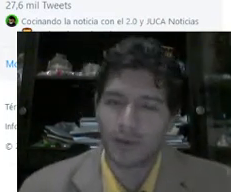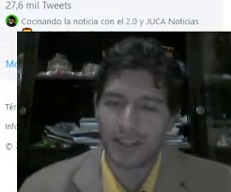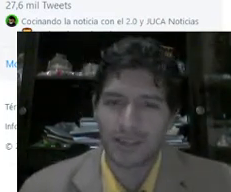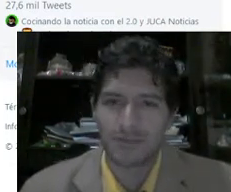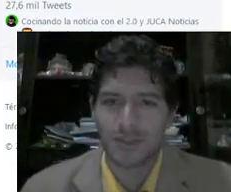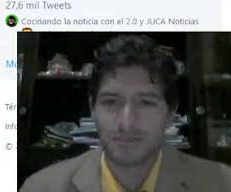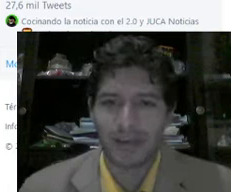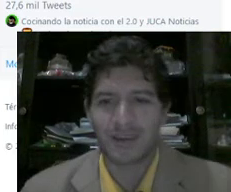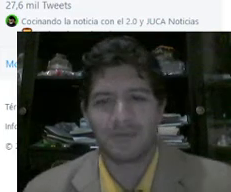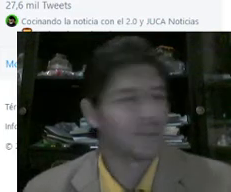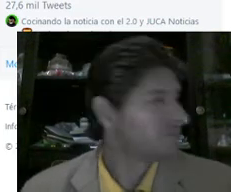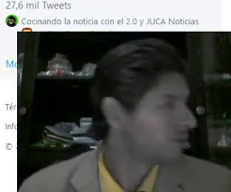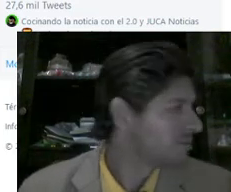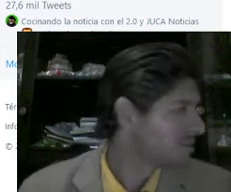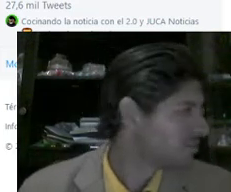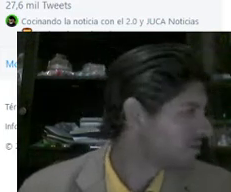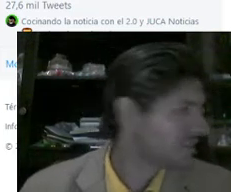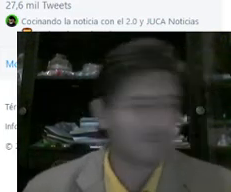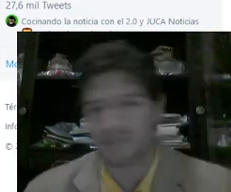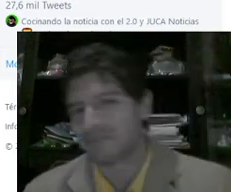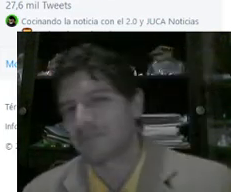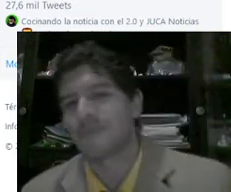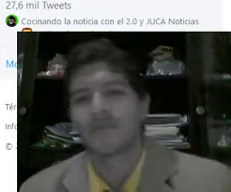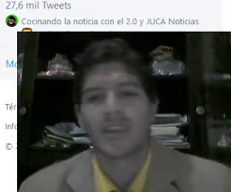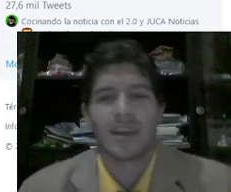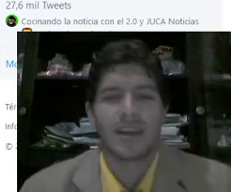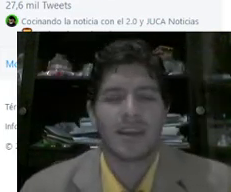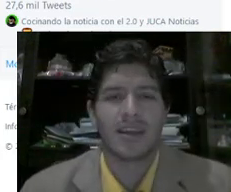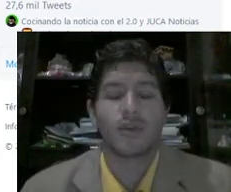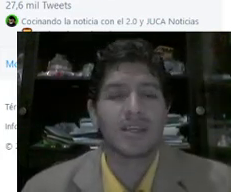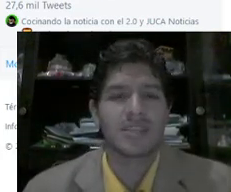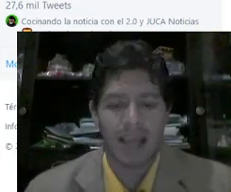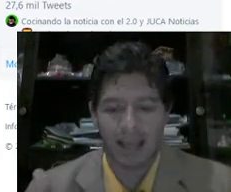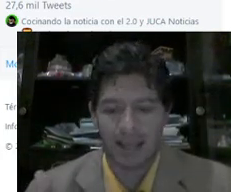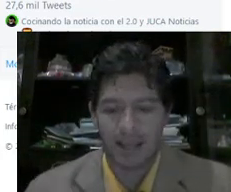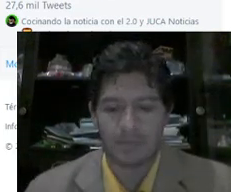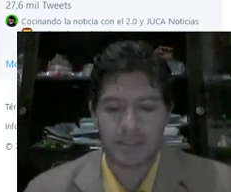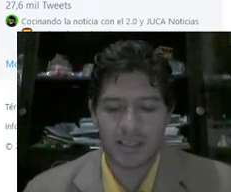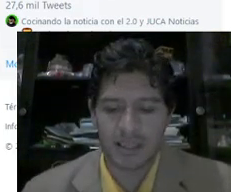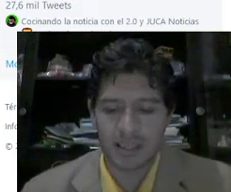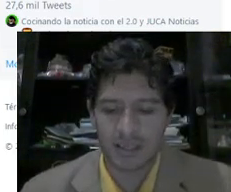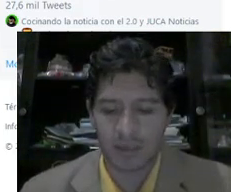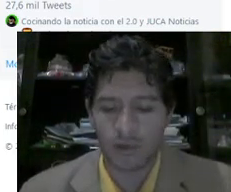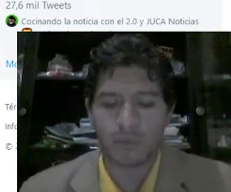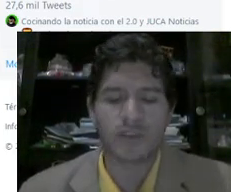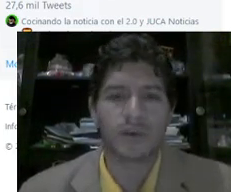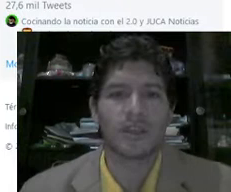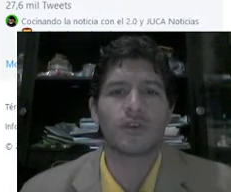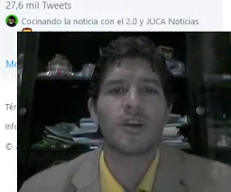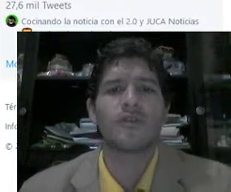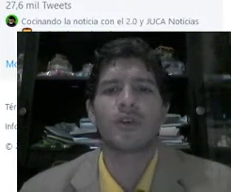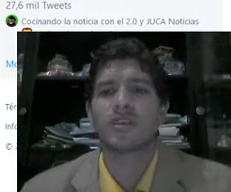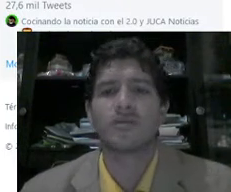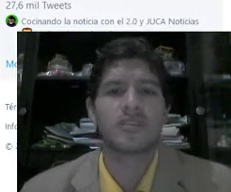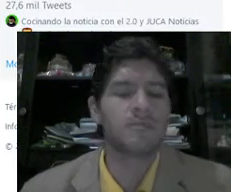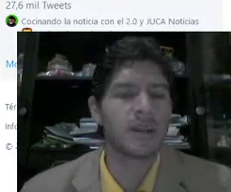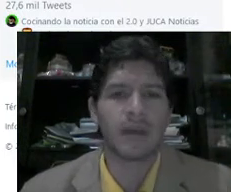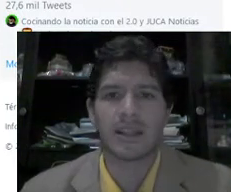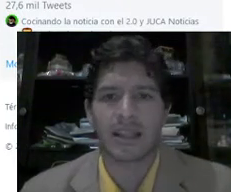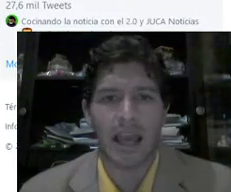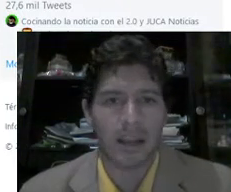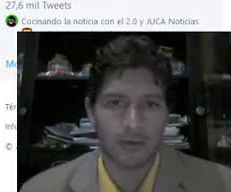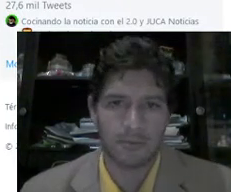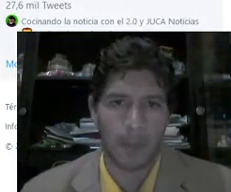Perdón por la interrupción, pero me despido de mi esposa. No es la el presidente Andrés Manuel López Obrador no es un